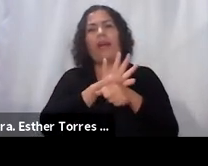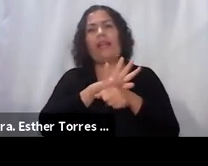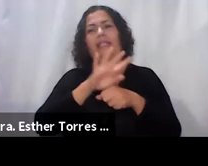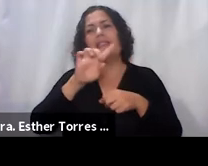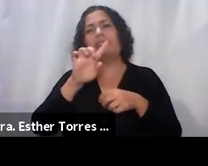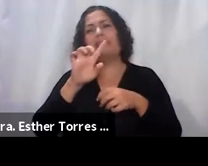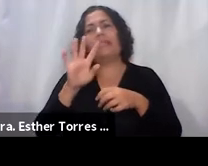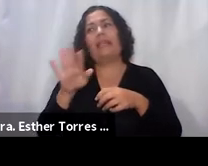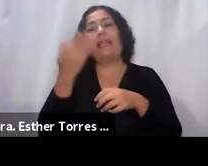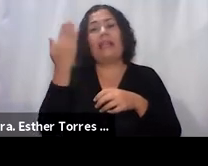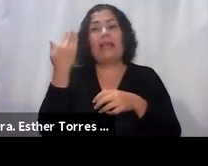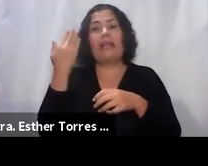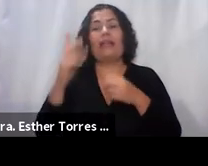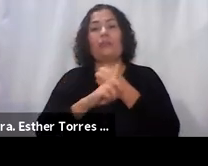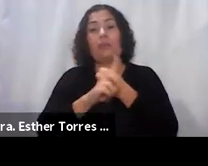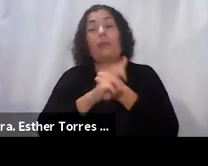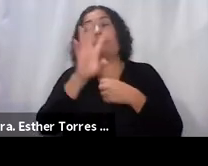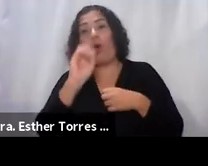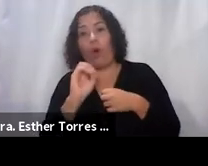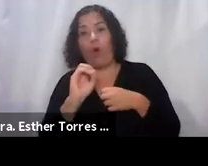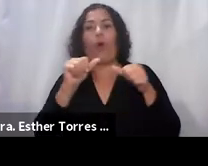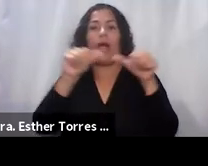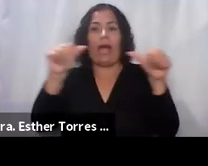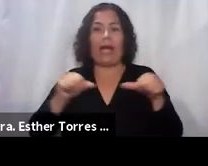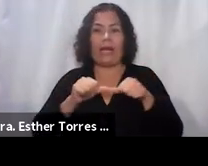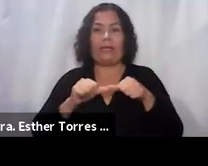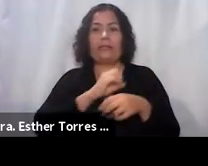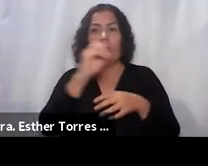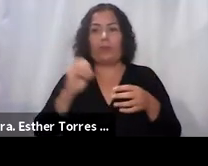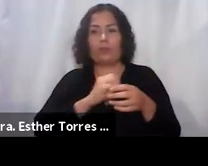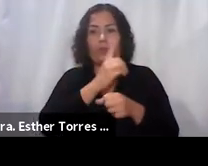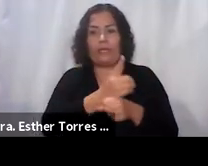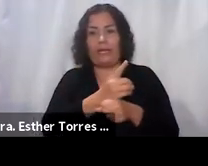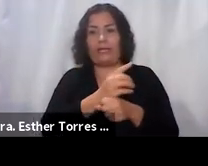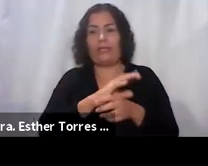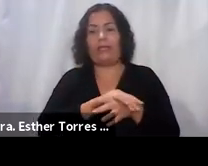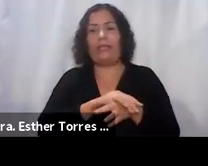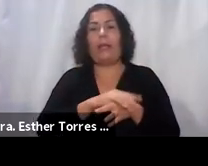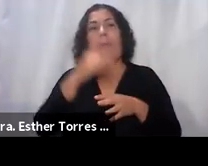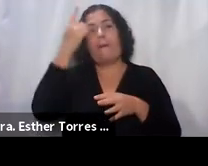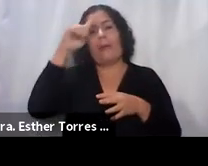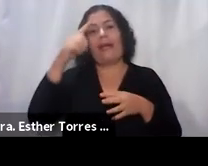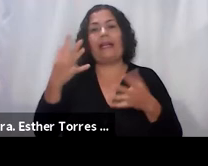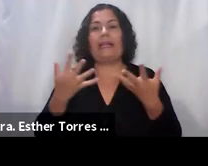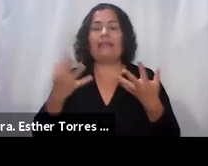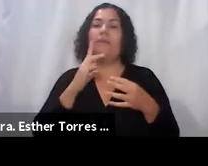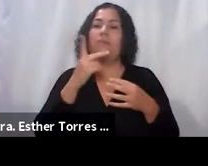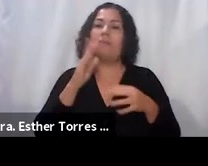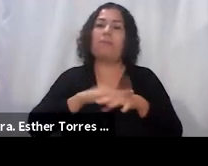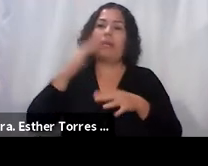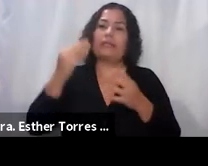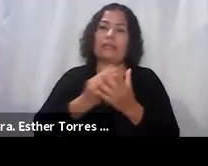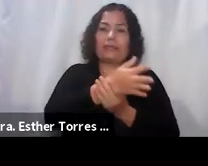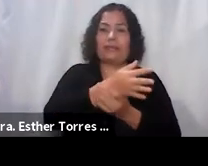problemas, o vamos a llamarles mejor las áreas de oportunidad, ¿no? Para hacerlo accesible. Entonces, por ejemplo, en